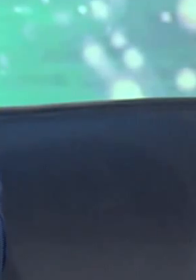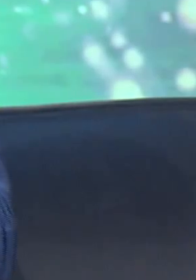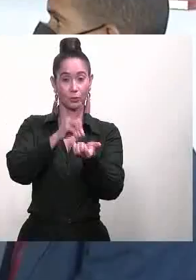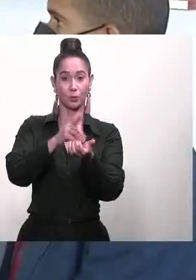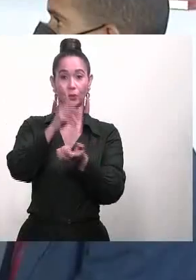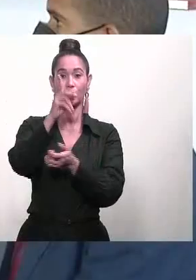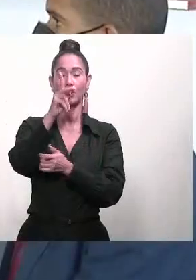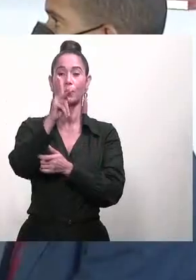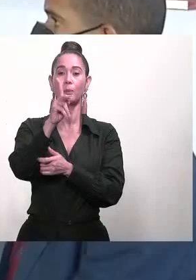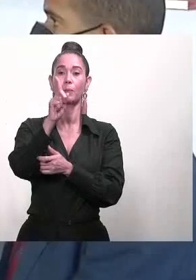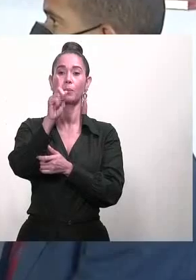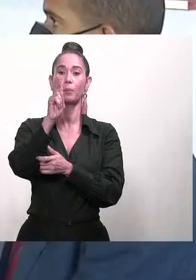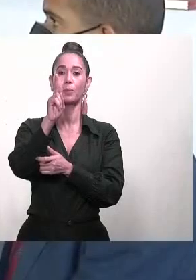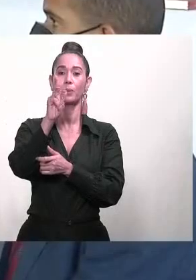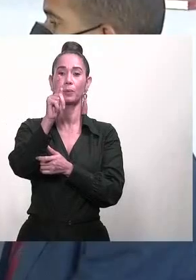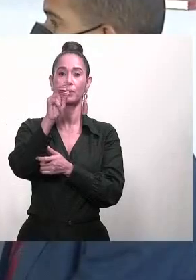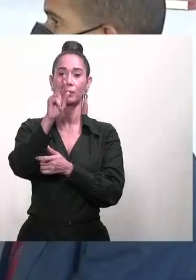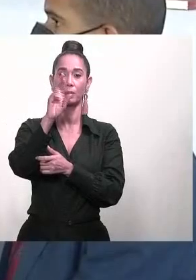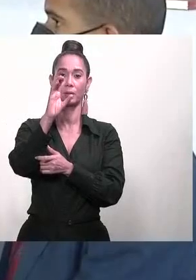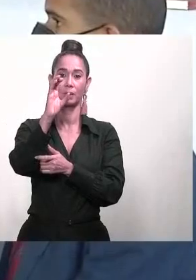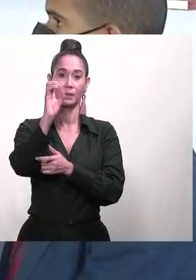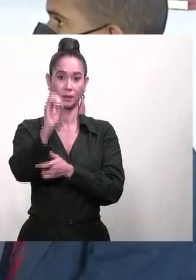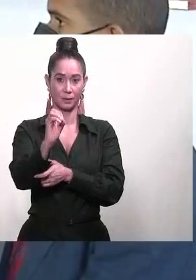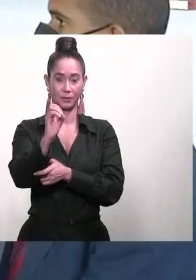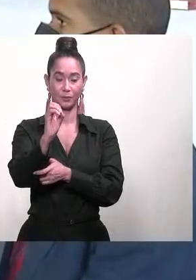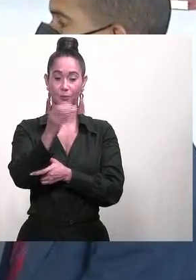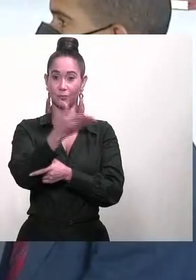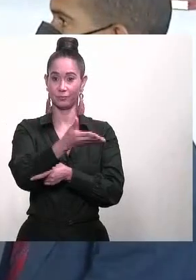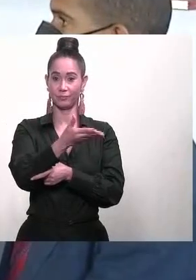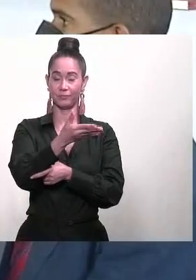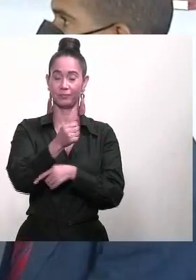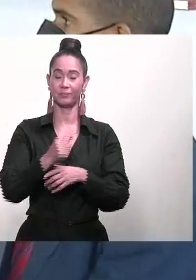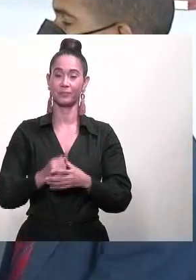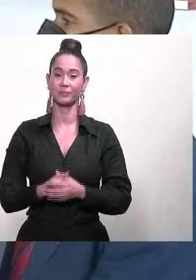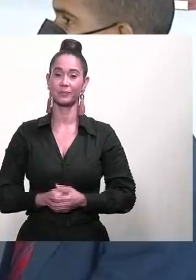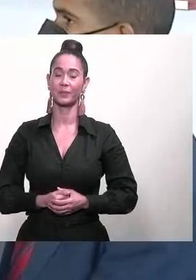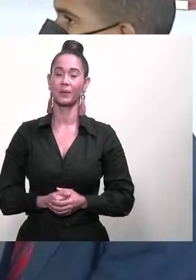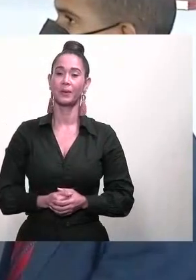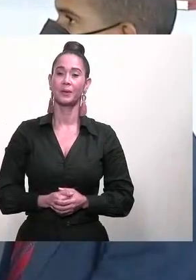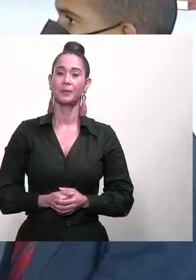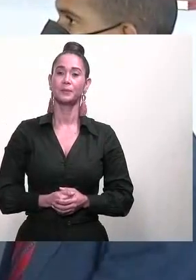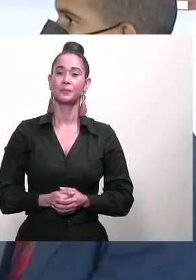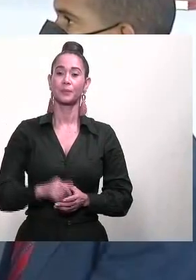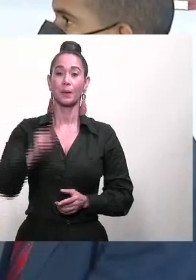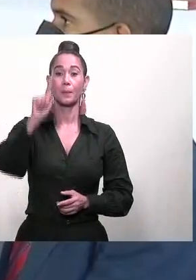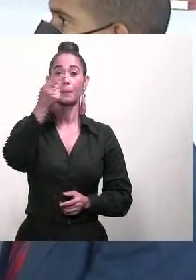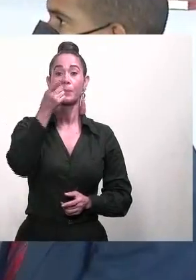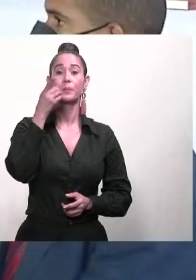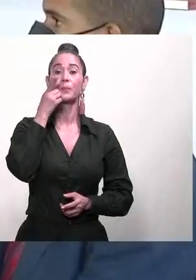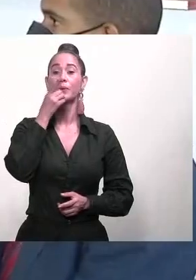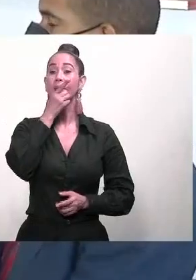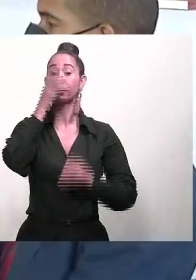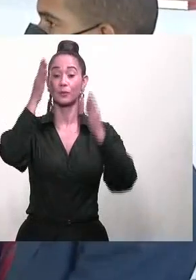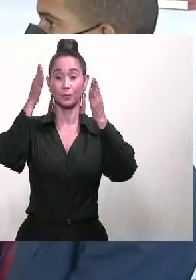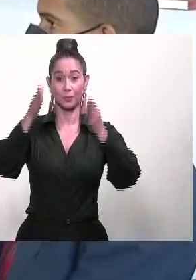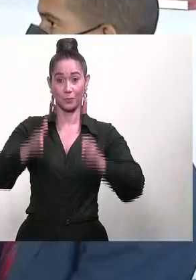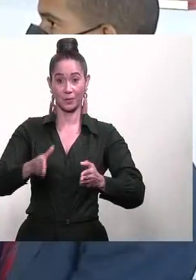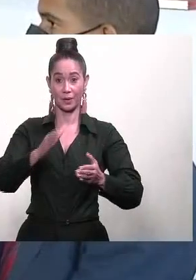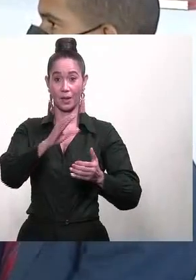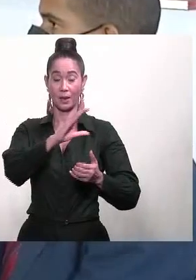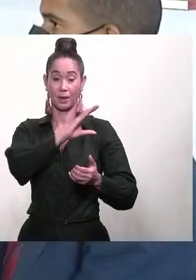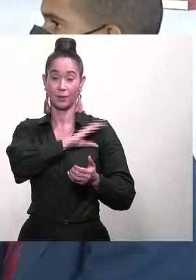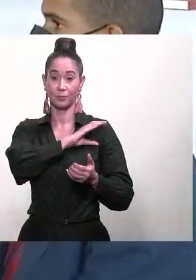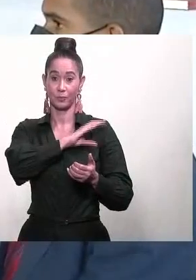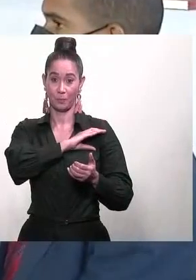Reyes. Vamos a un complejo militar, al Hospital Ramón de Lara. ¿Qué está ocurriendo allí, Alex? Coronel